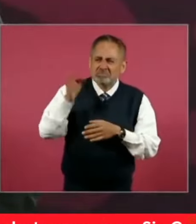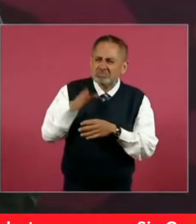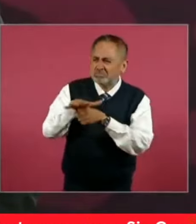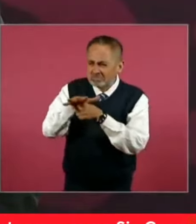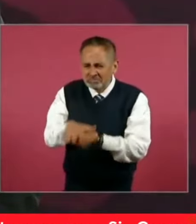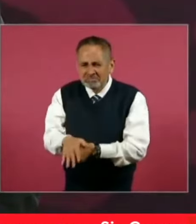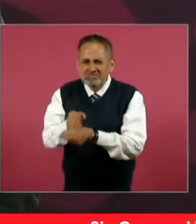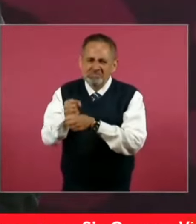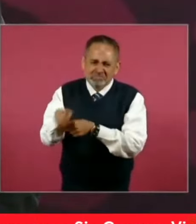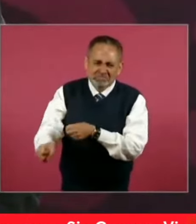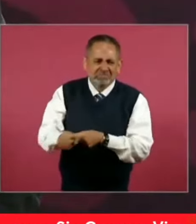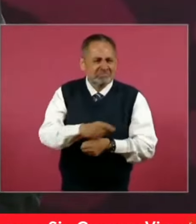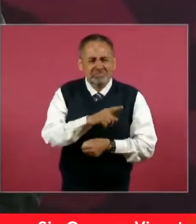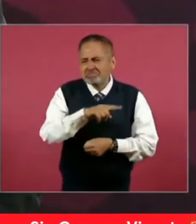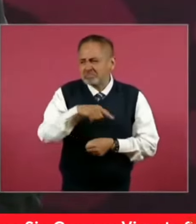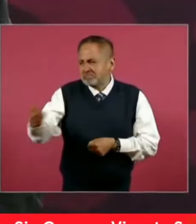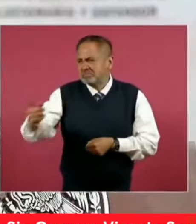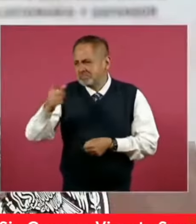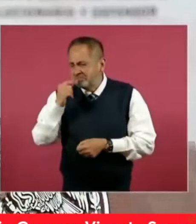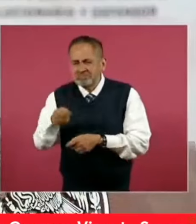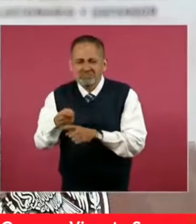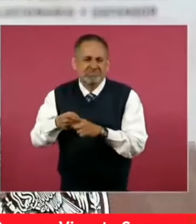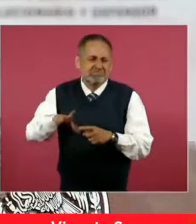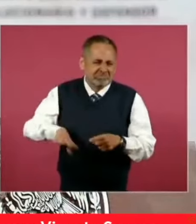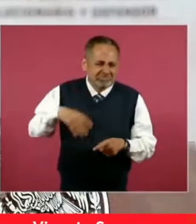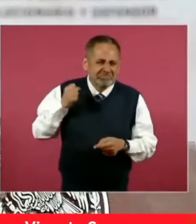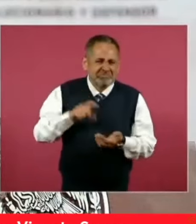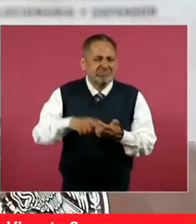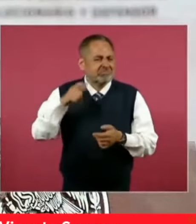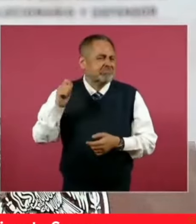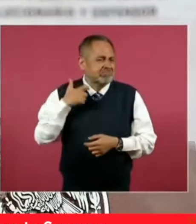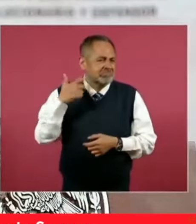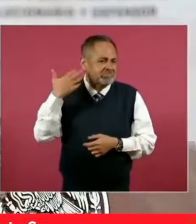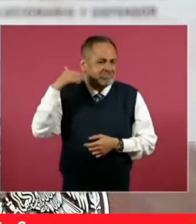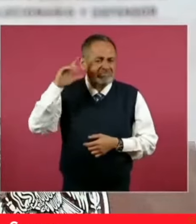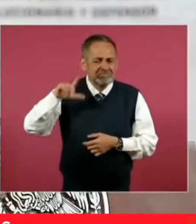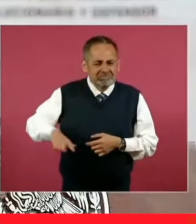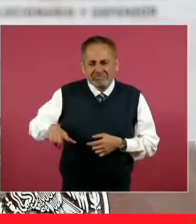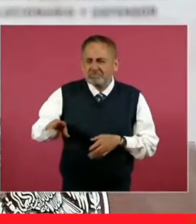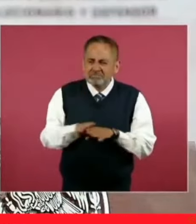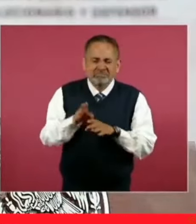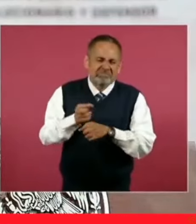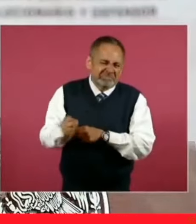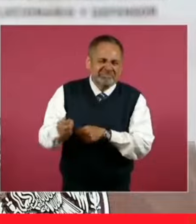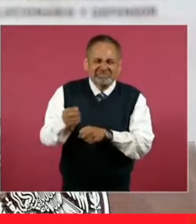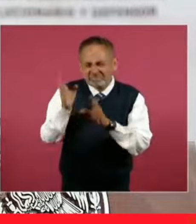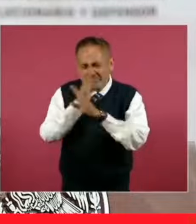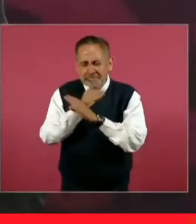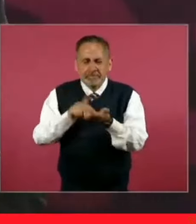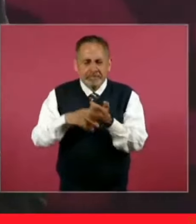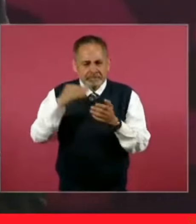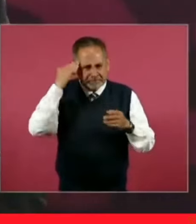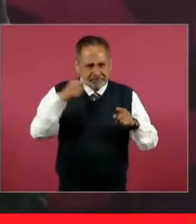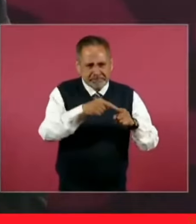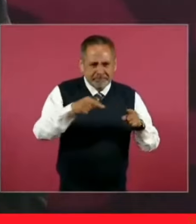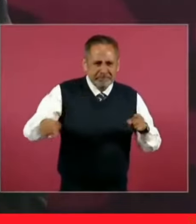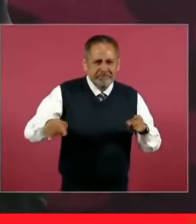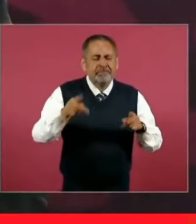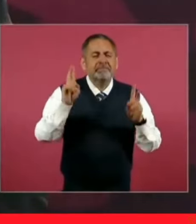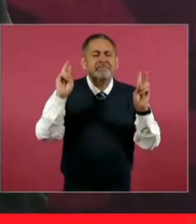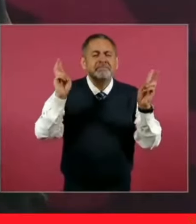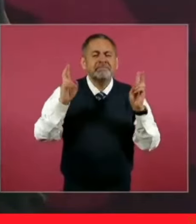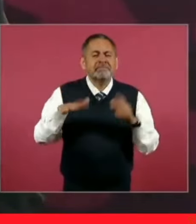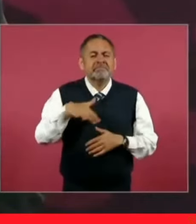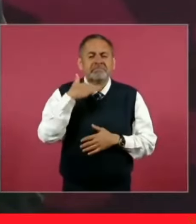represiones policíacas, abusos de los gobiernos represores y autoritarios del periodo conocido como Guerra